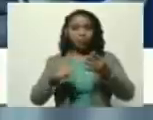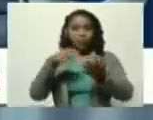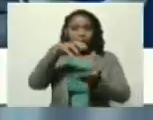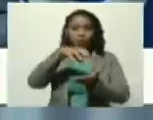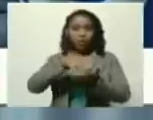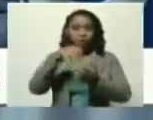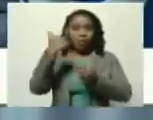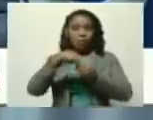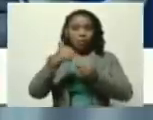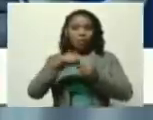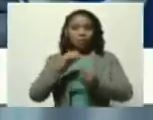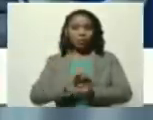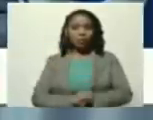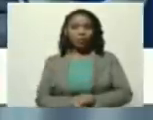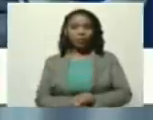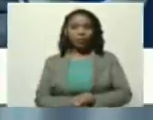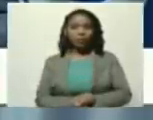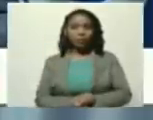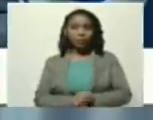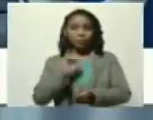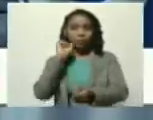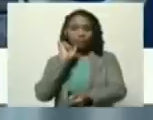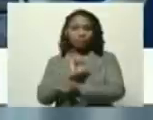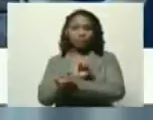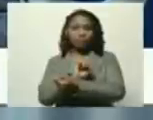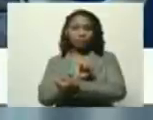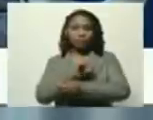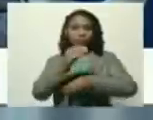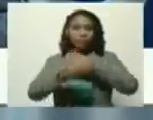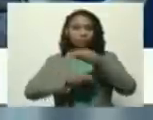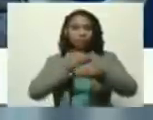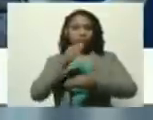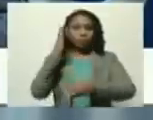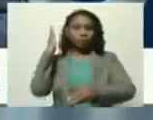Locos. A los detenidos se le incautaron